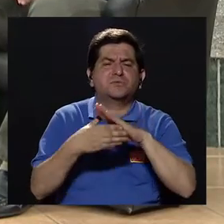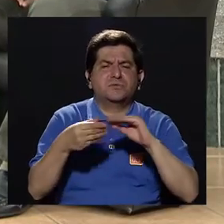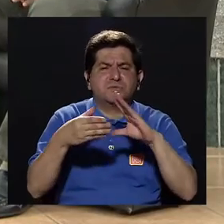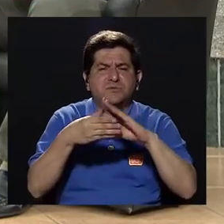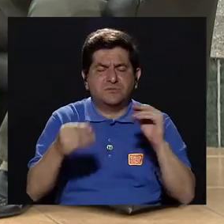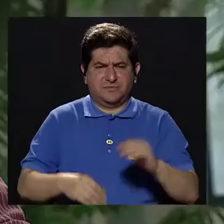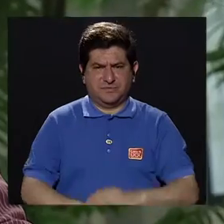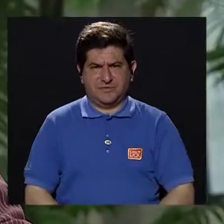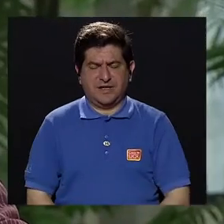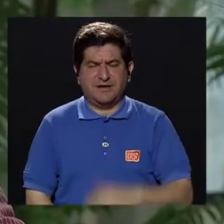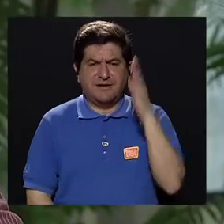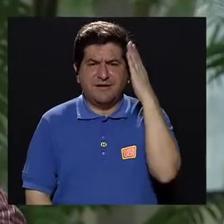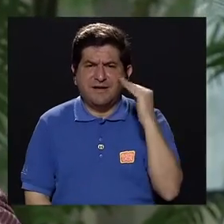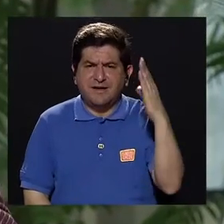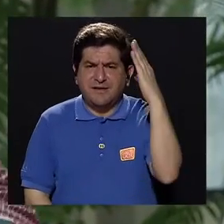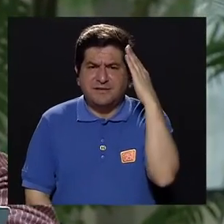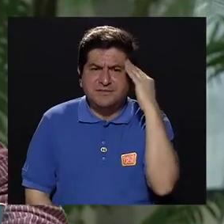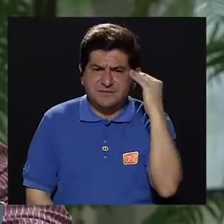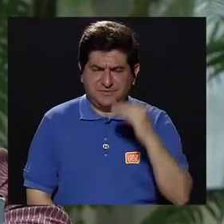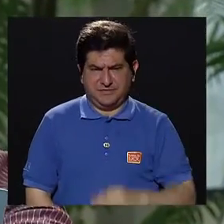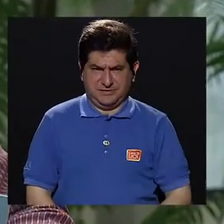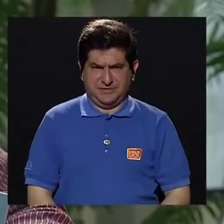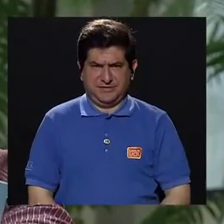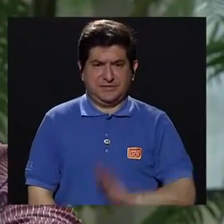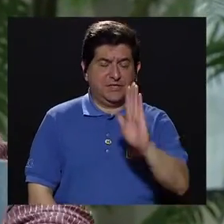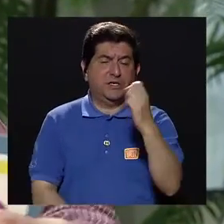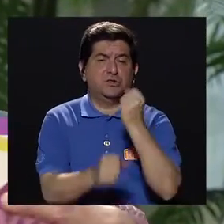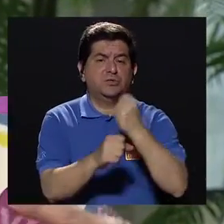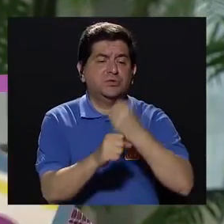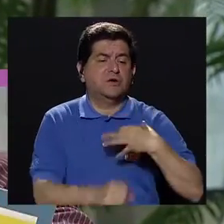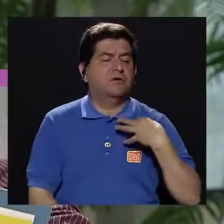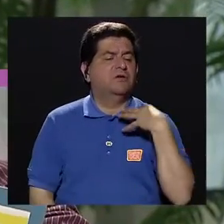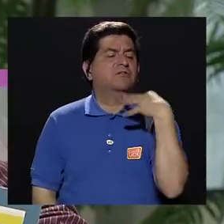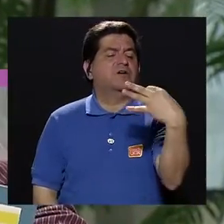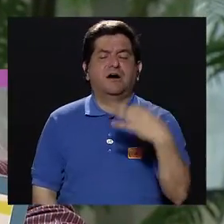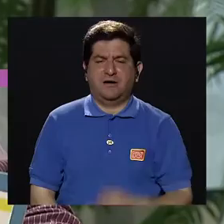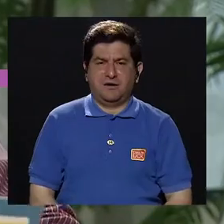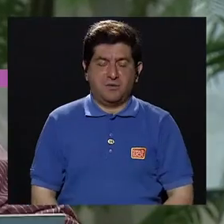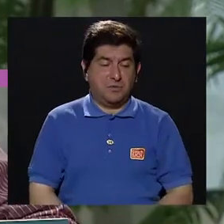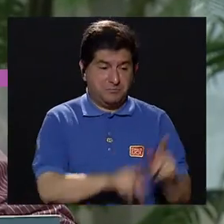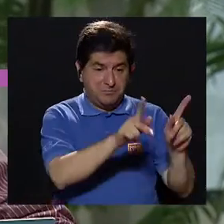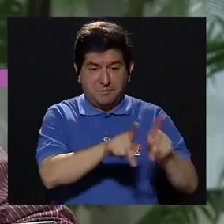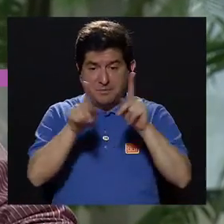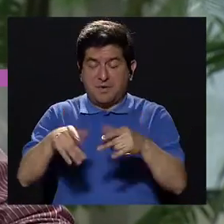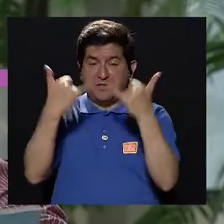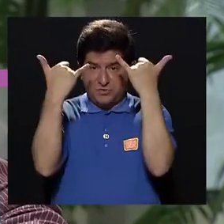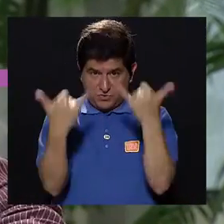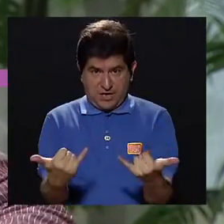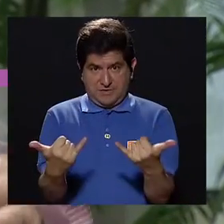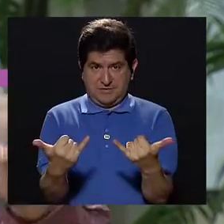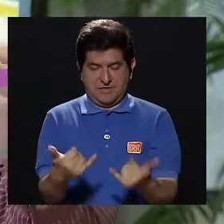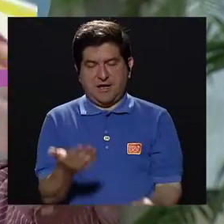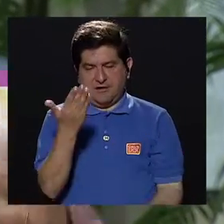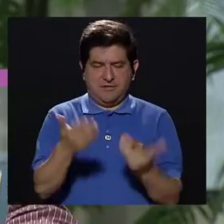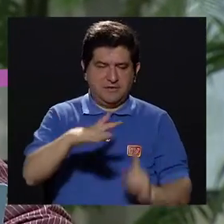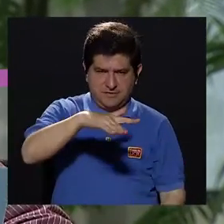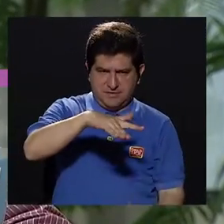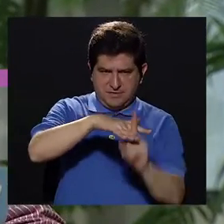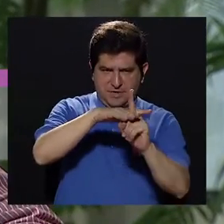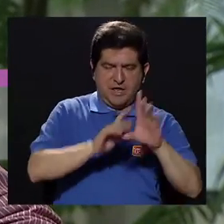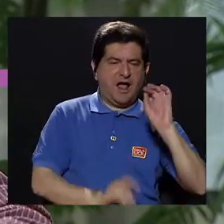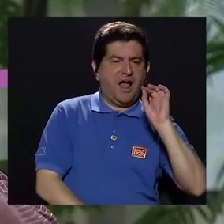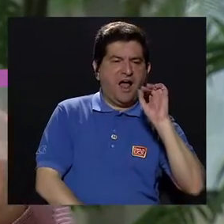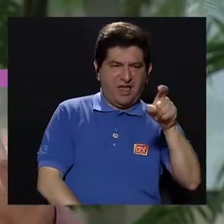pueda compartir cuál ha sido su experiencia en su trabajo diario con esos pacientes que ya una vez que